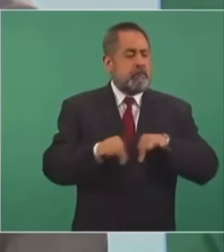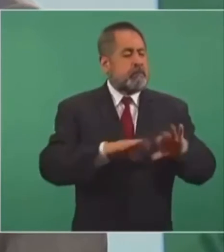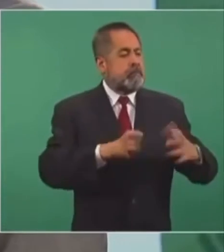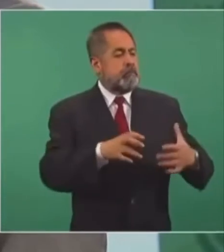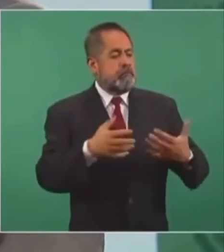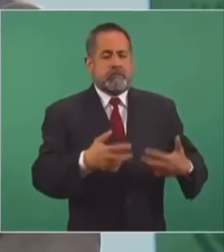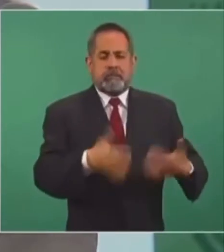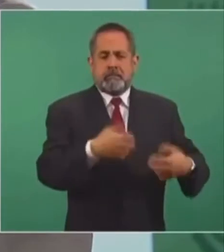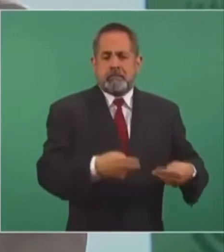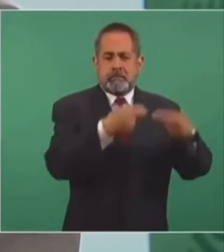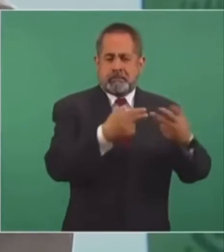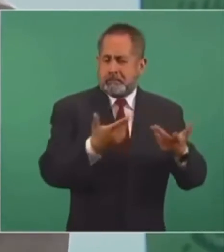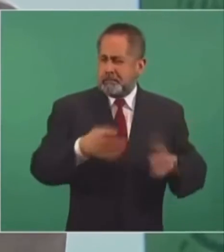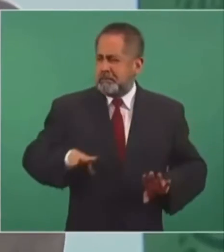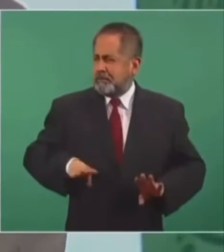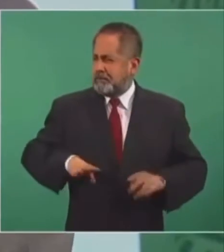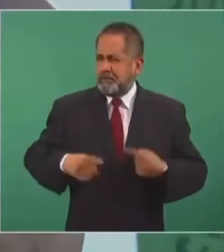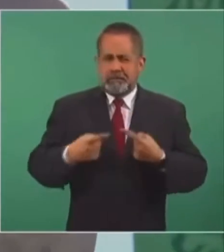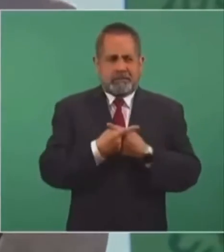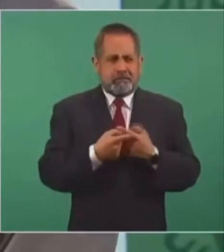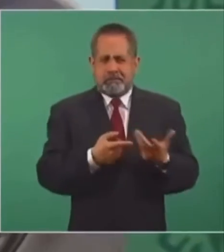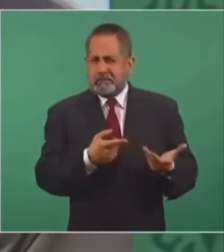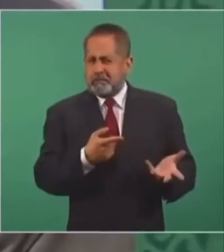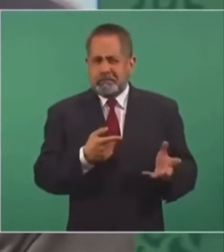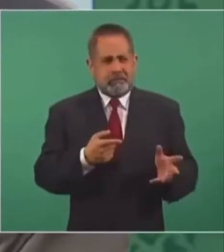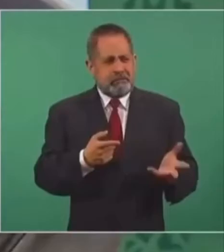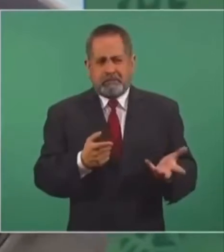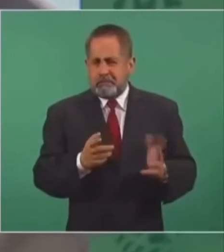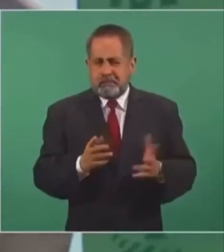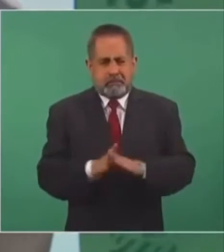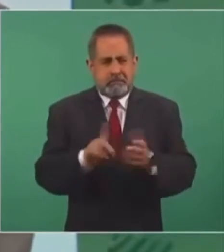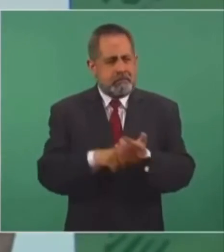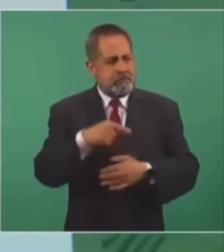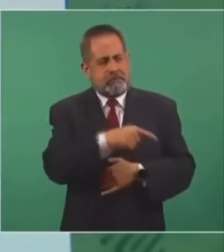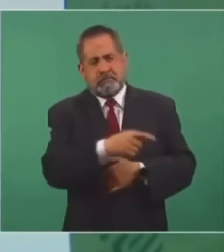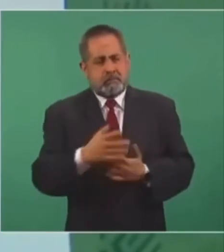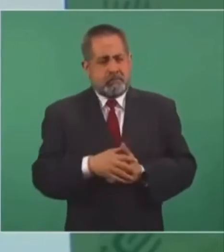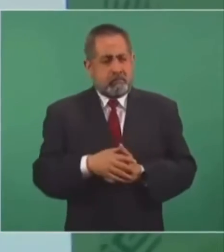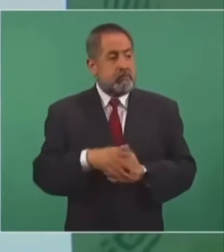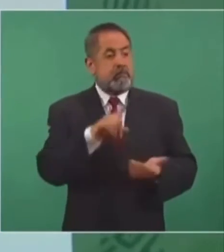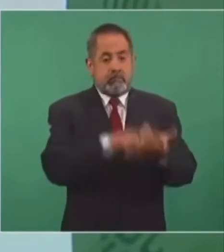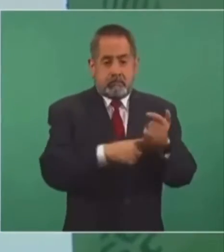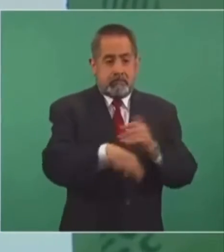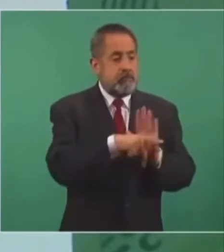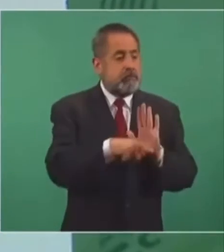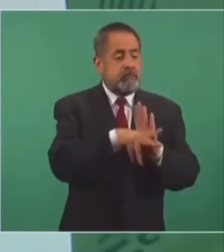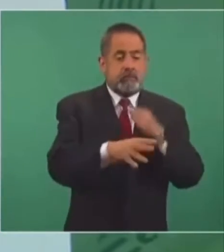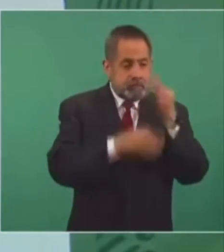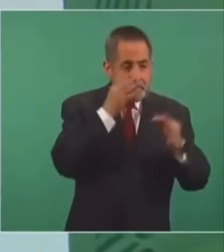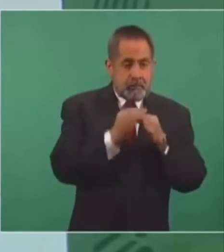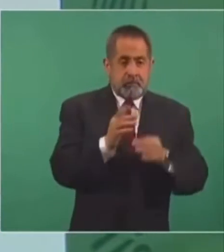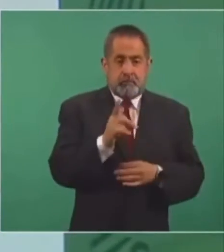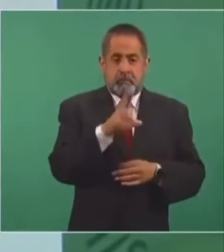el 11 de marzo el juez juan pablo gómez fierro frena la aplicación de la ley de la industria eléctrica porque podría